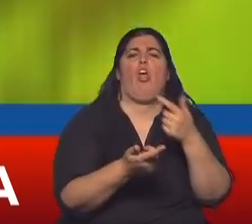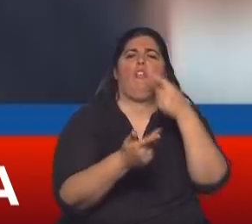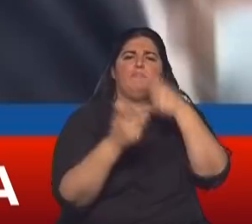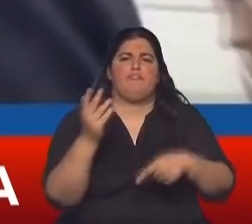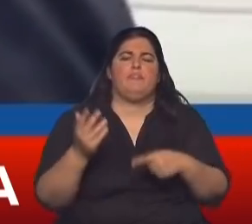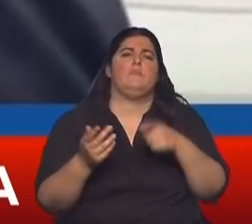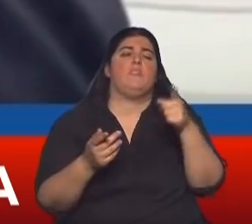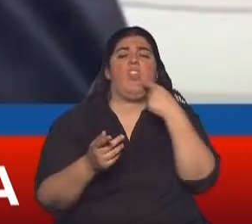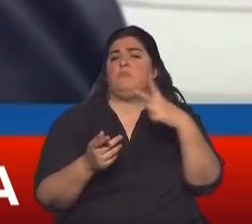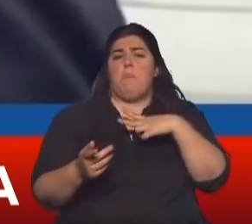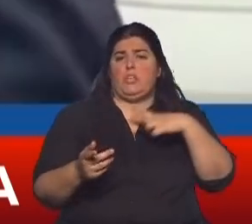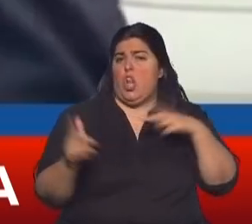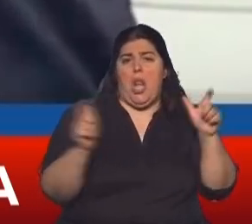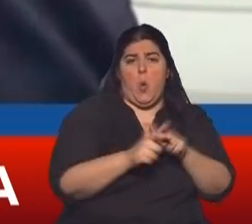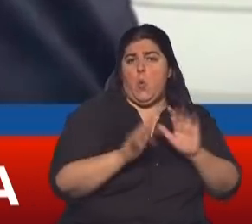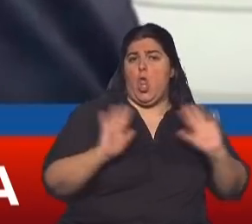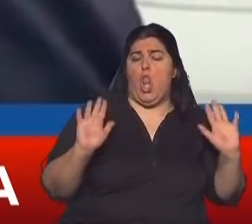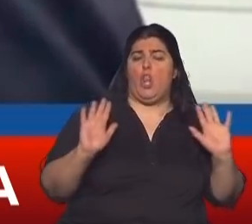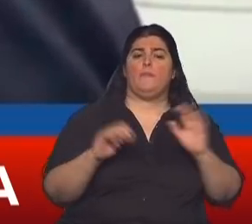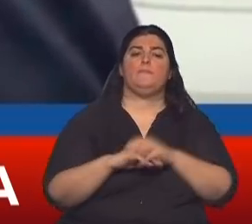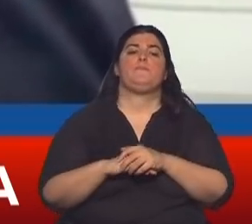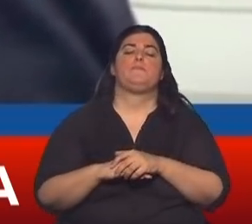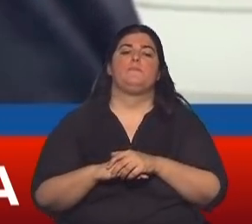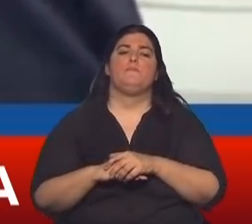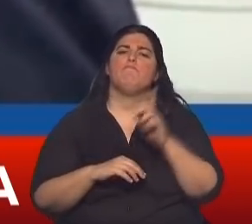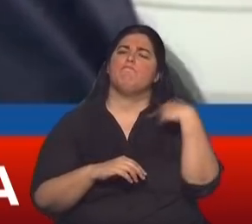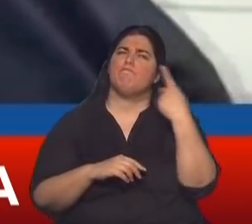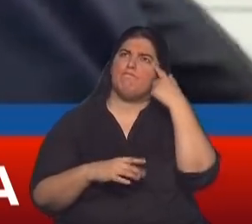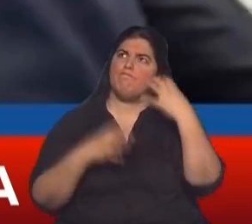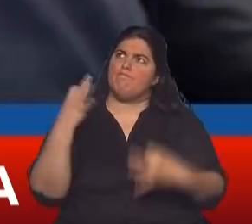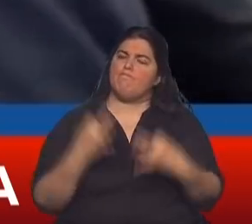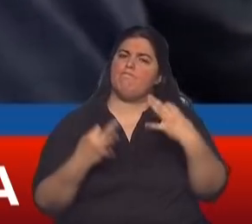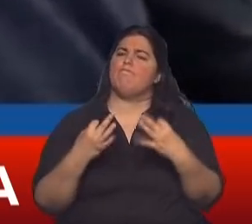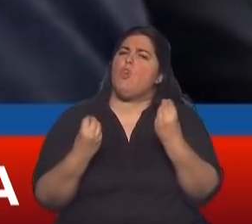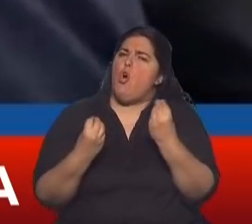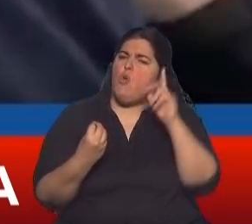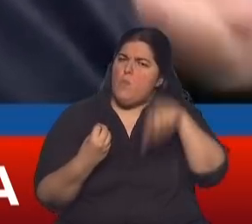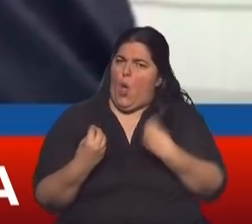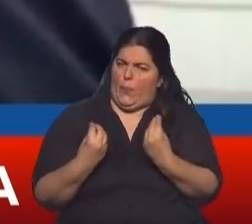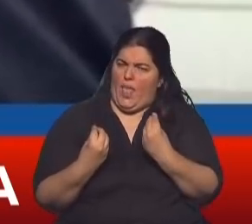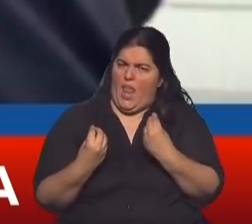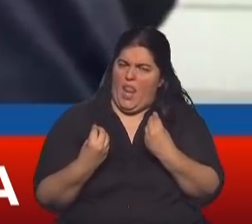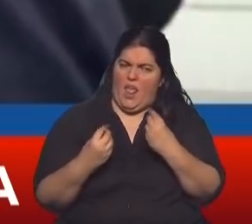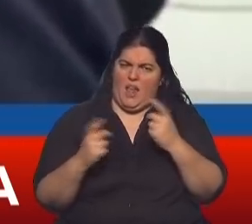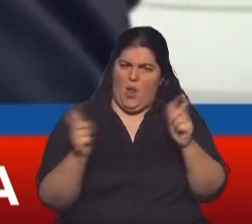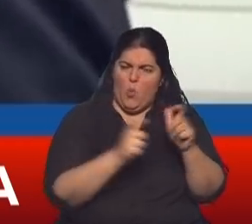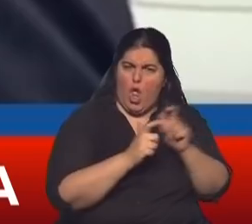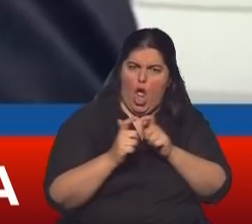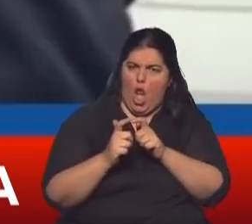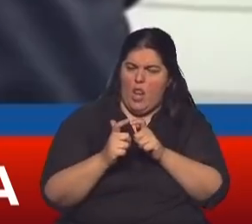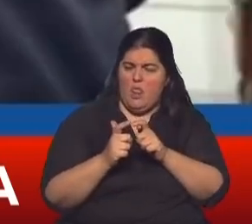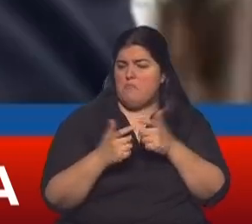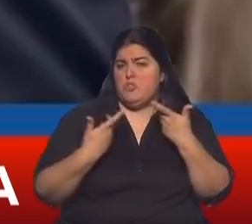particulares. Se está evaluando a nivel de la bancada las condiciones en que se está presentando este fenómeno. Eso es